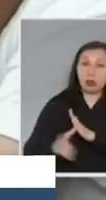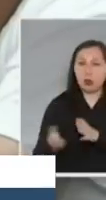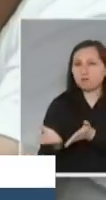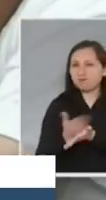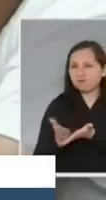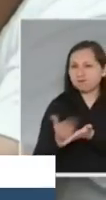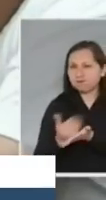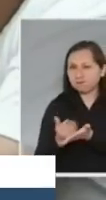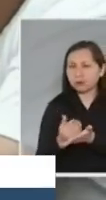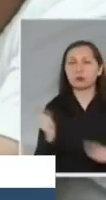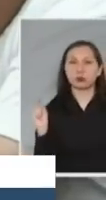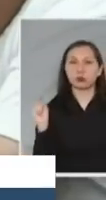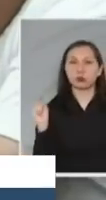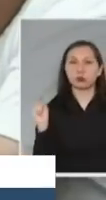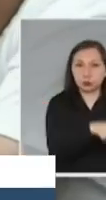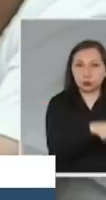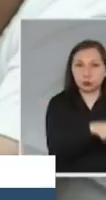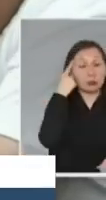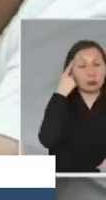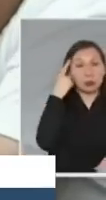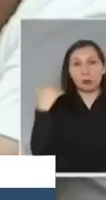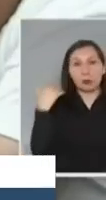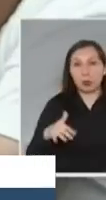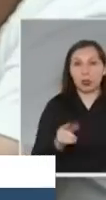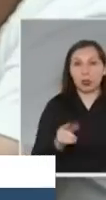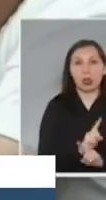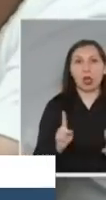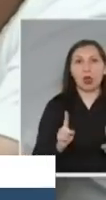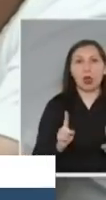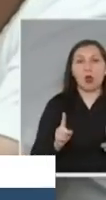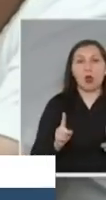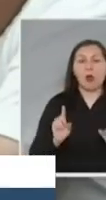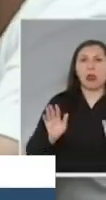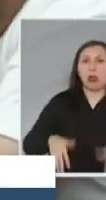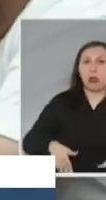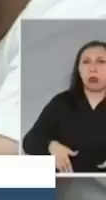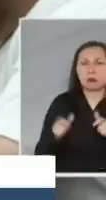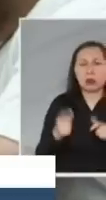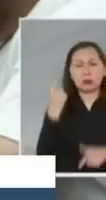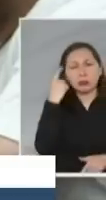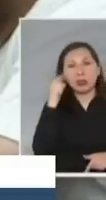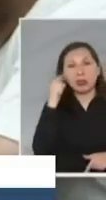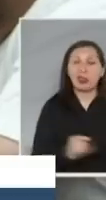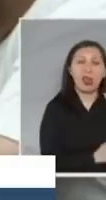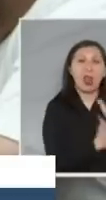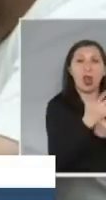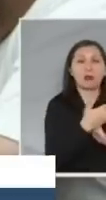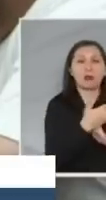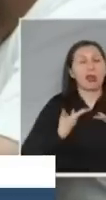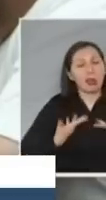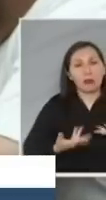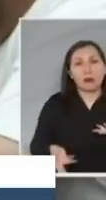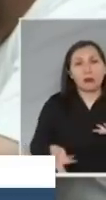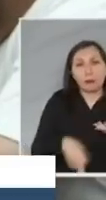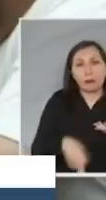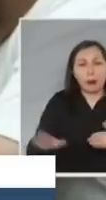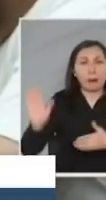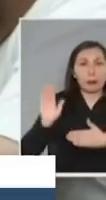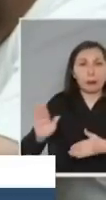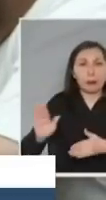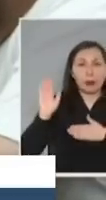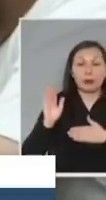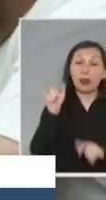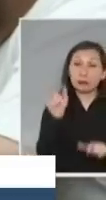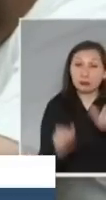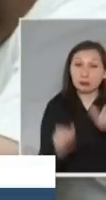pero creíamos que era importante para no decepcionar a la gente. Sabemos que acá en la Araucanía están cansados de promesas y que los habitantes de